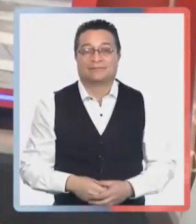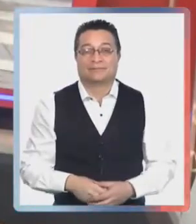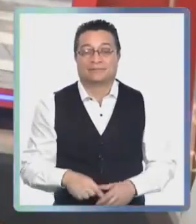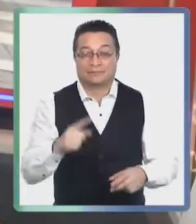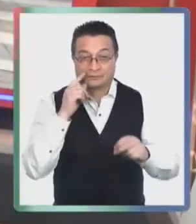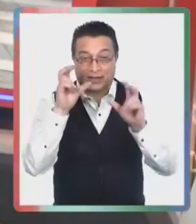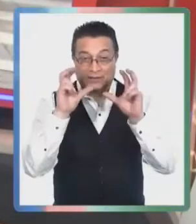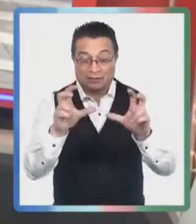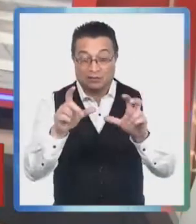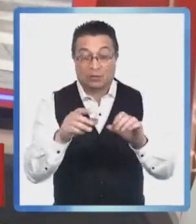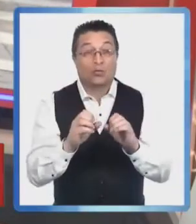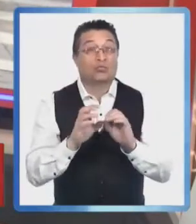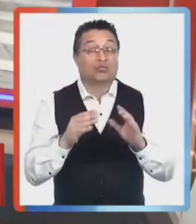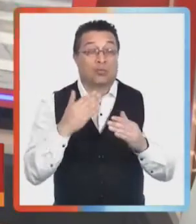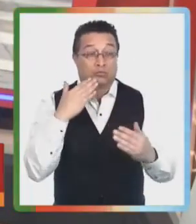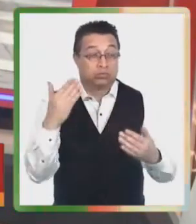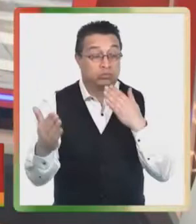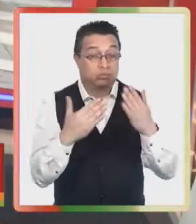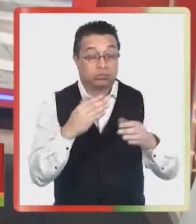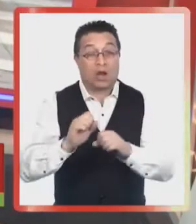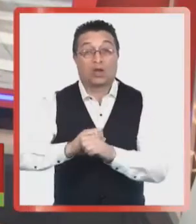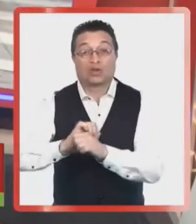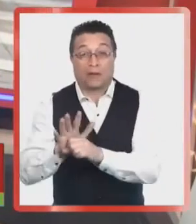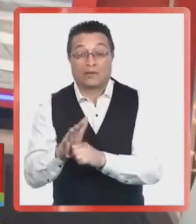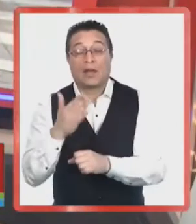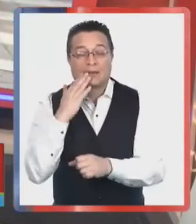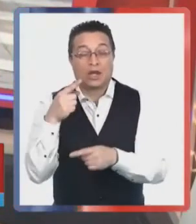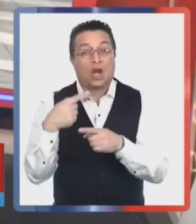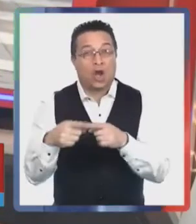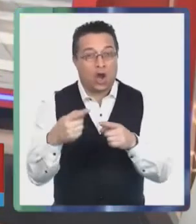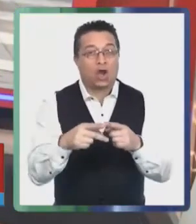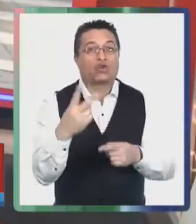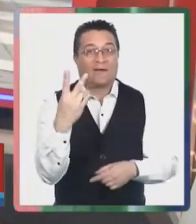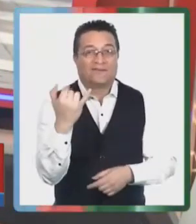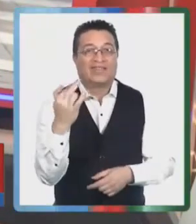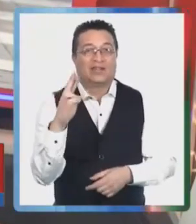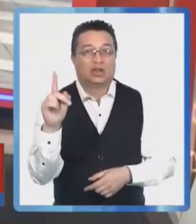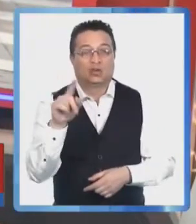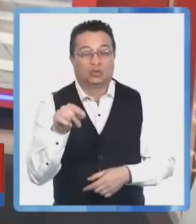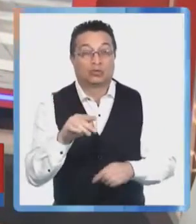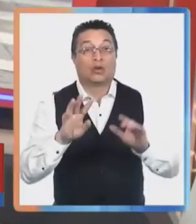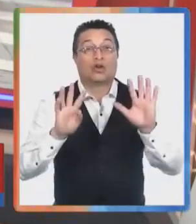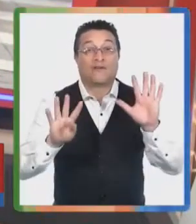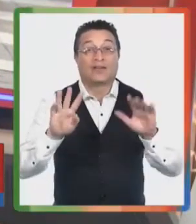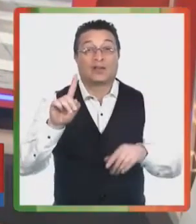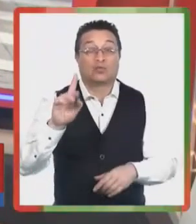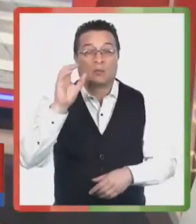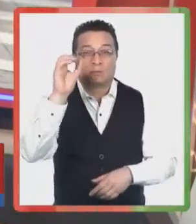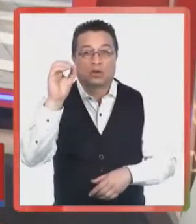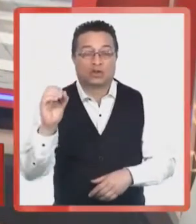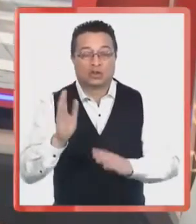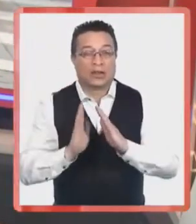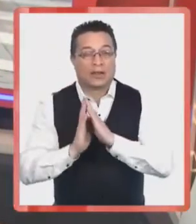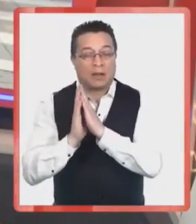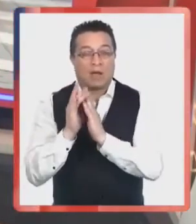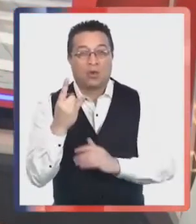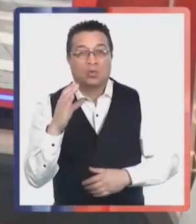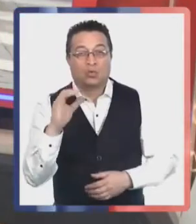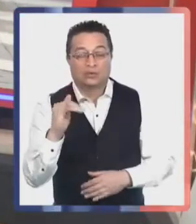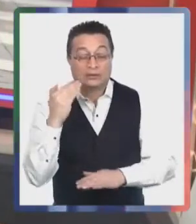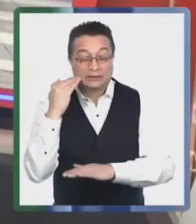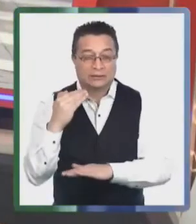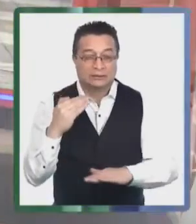Atención, esta ola de contagios, no solo de COVID, sino también de otros virus respiratorios, tiene el 91% de las camas UCI